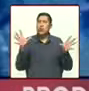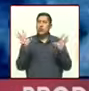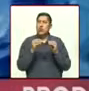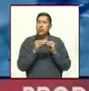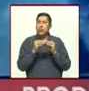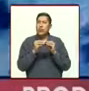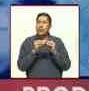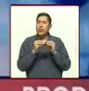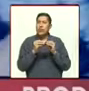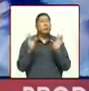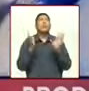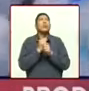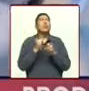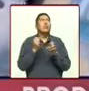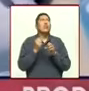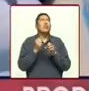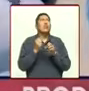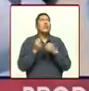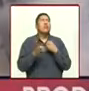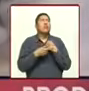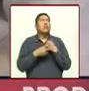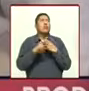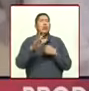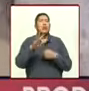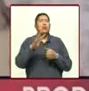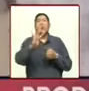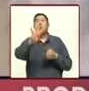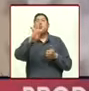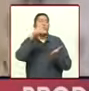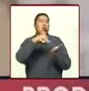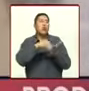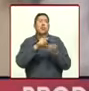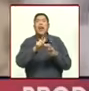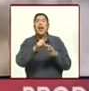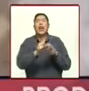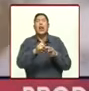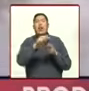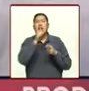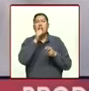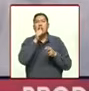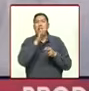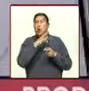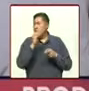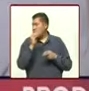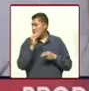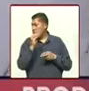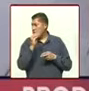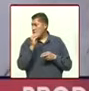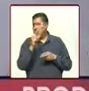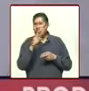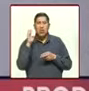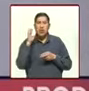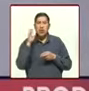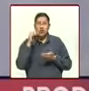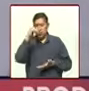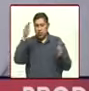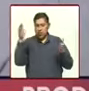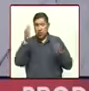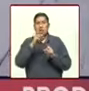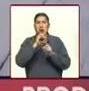reunir casi 4.000 litros de agua y también 100 cajas de banana,